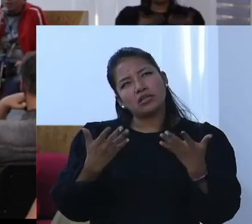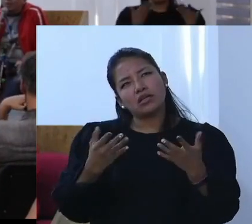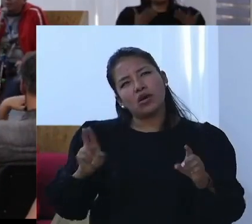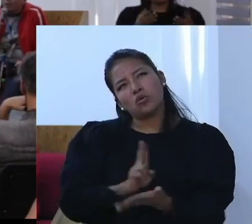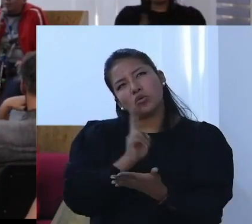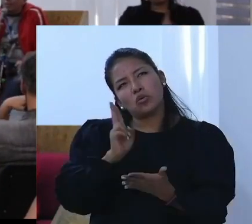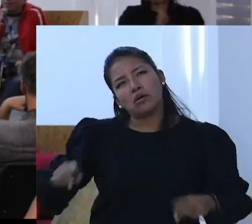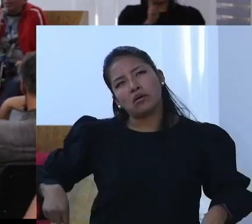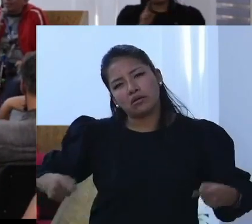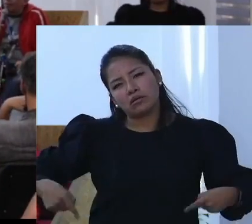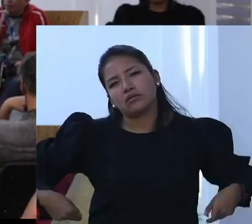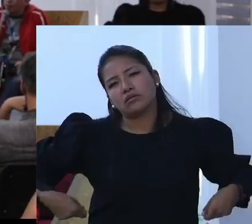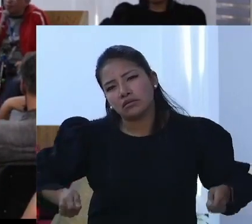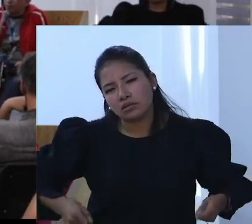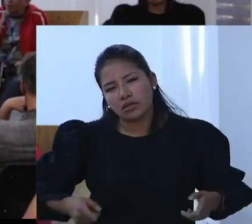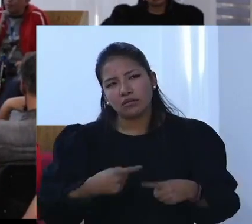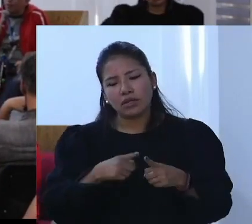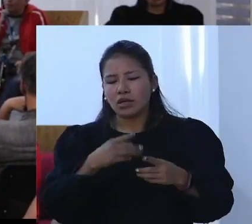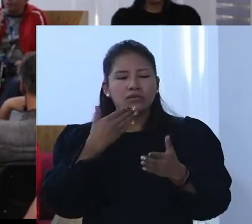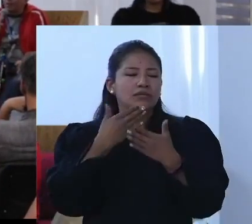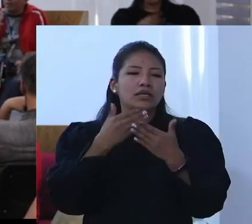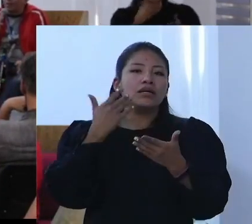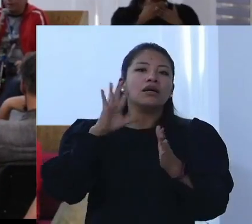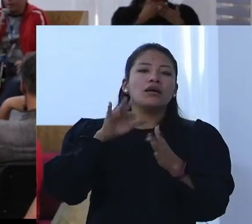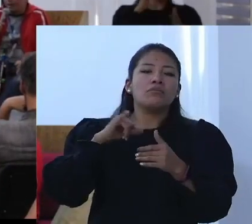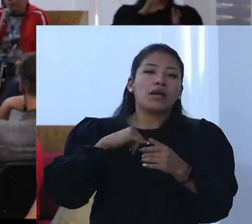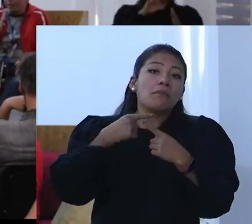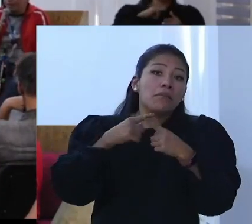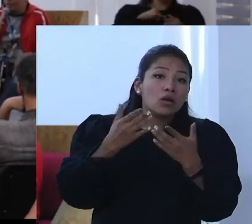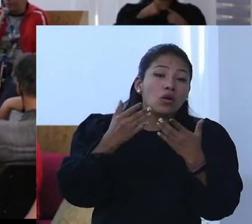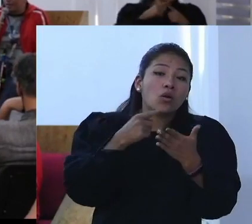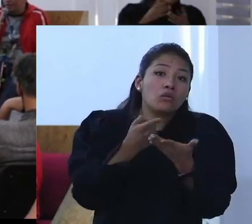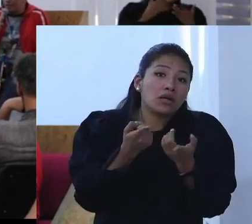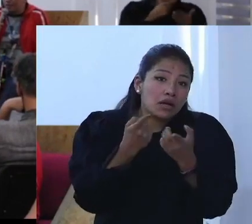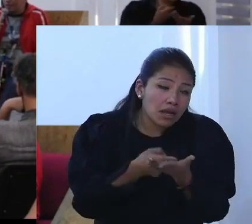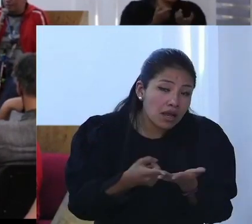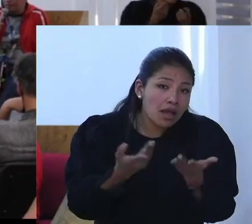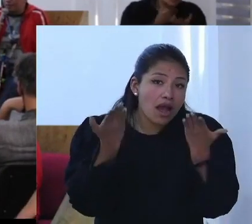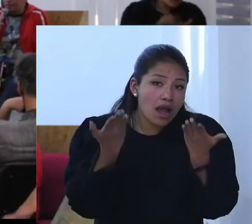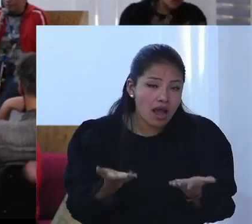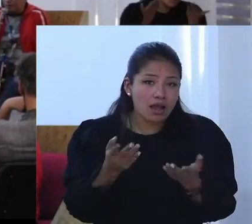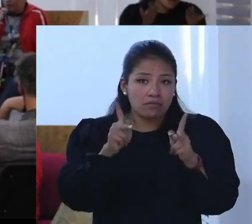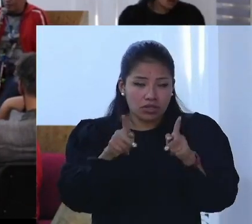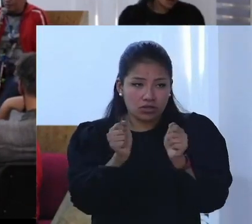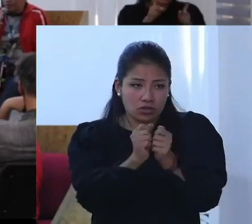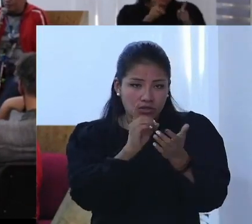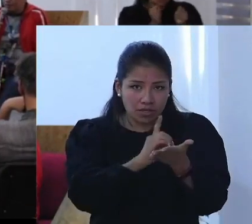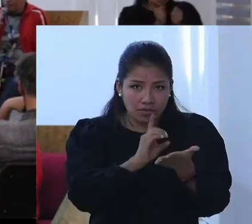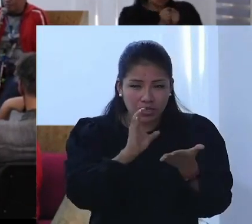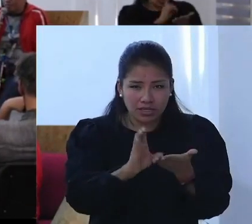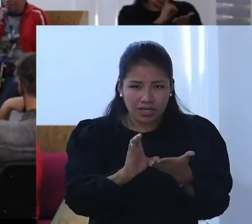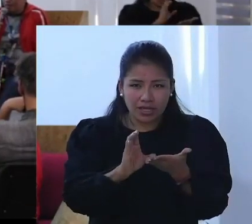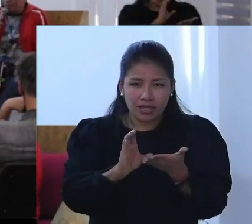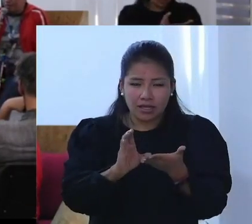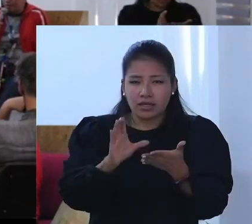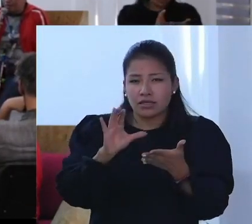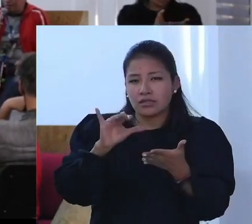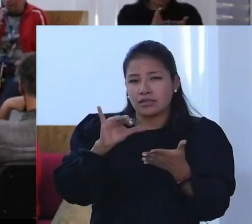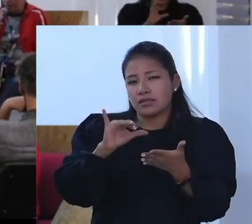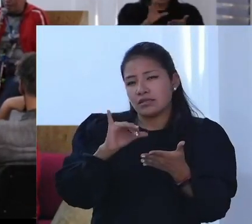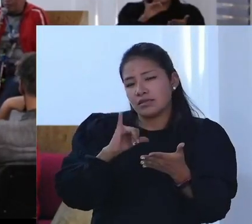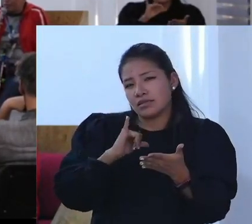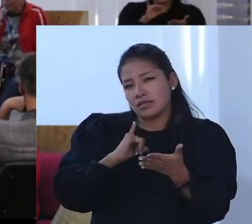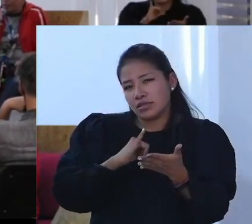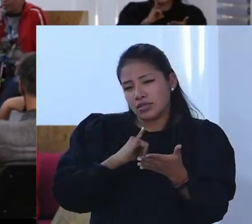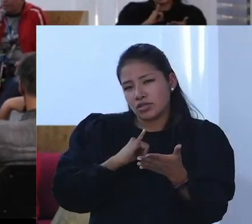políticas por ejemplo Pese a que tienen una persona con discapacidad en el en la más en la en el en el